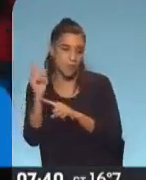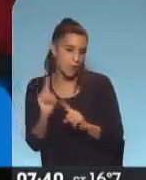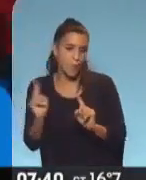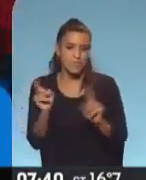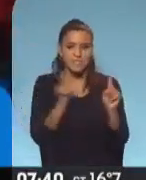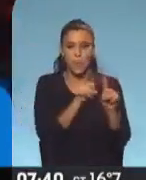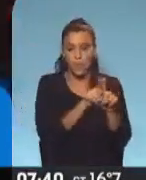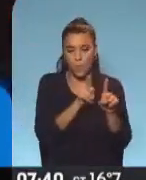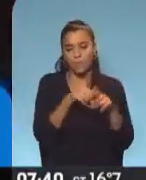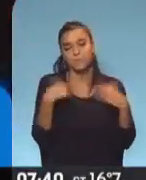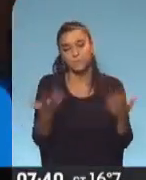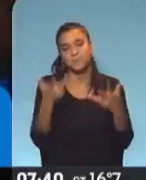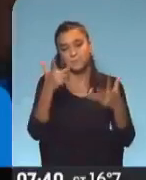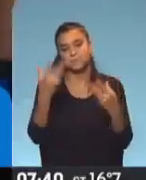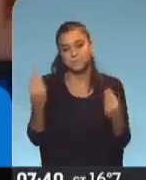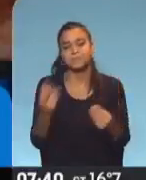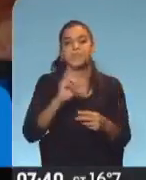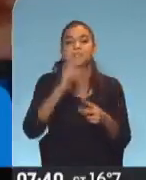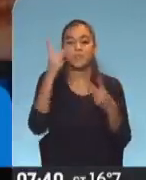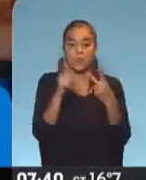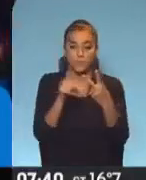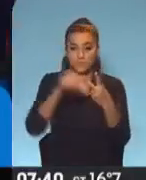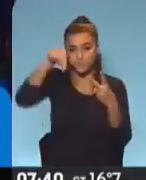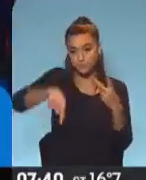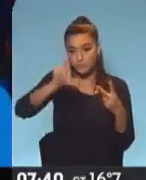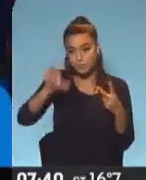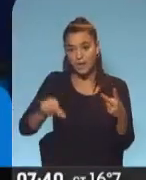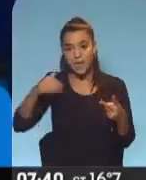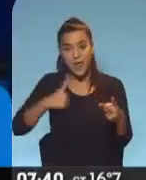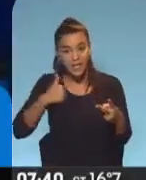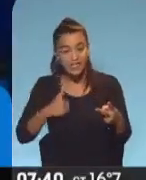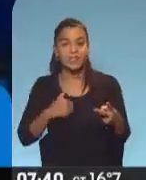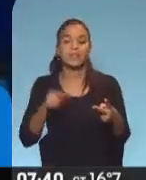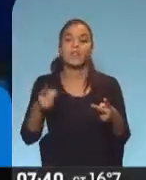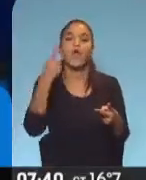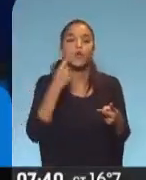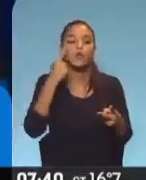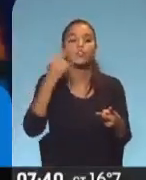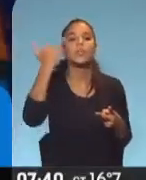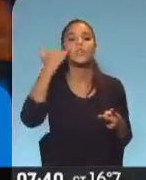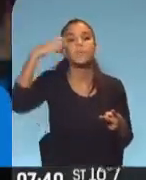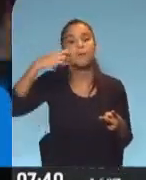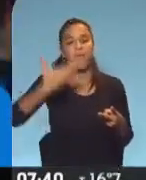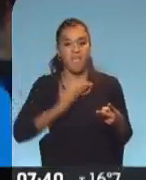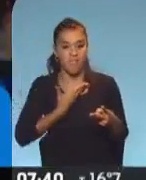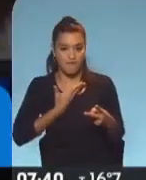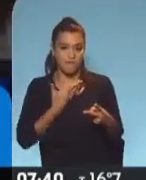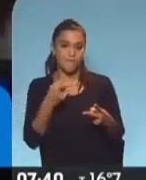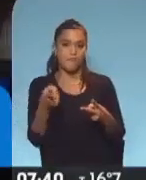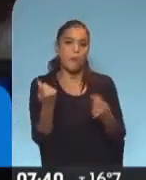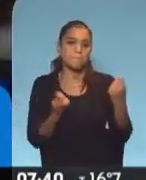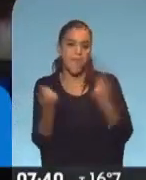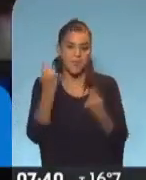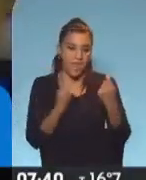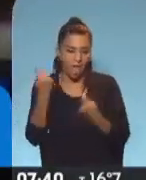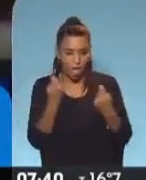Entonces, lo primero para decir es eso. Lo segundo es que en Argentina todo lo controla YPF porque es el gran jugador del mercado.